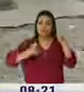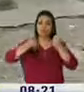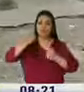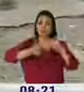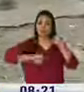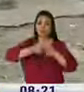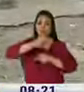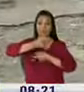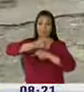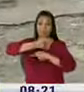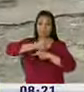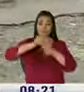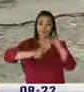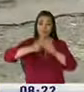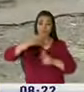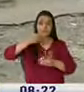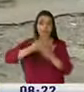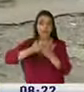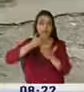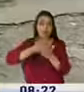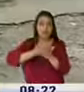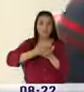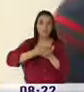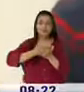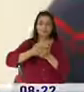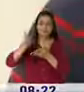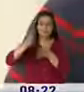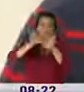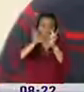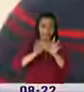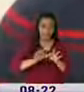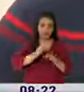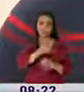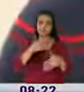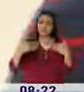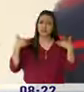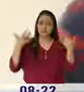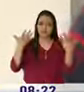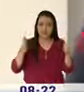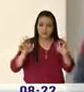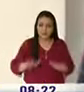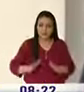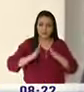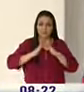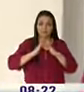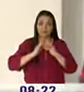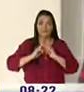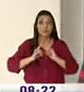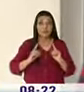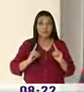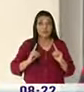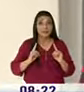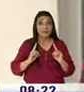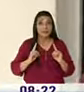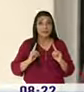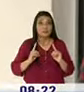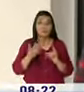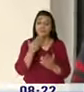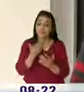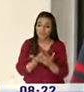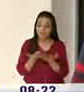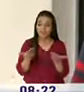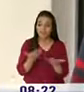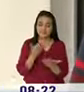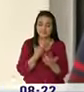por lo que los moradores están agradecidos con la intervención. Bueno, yo estoy contento porque vivo aquí mismo, ¿no? Pero estoy agradecido